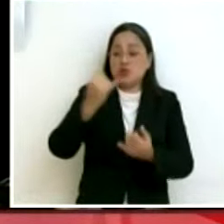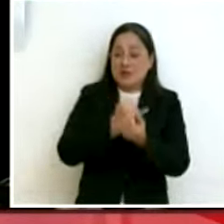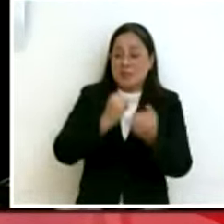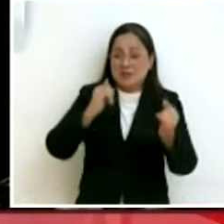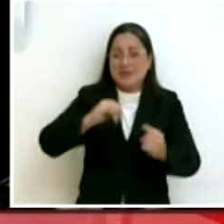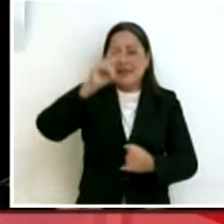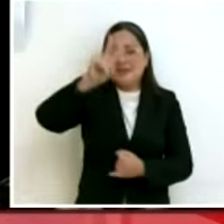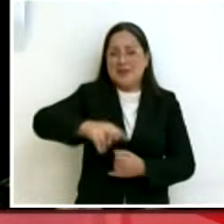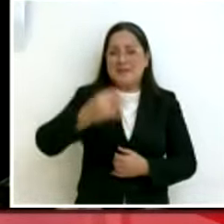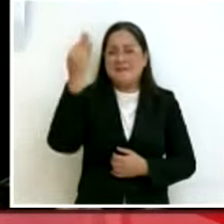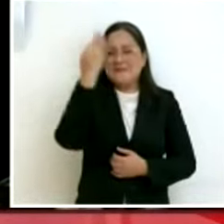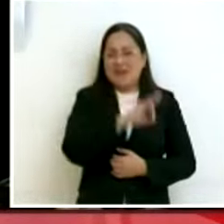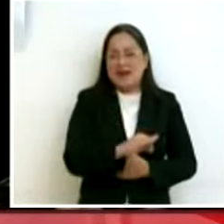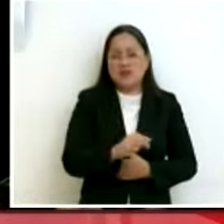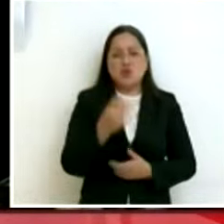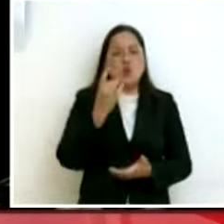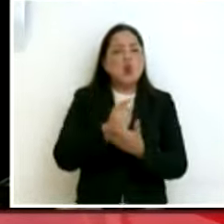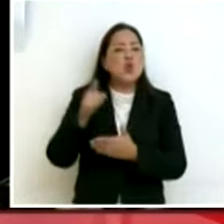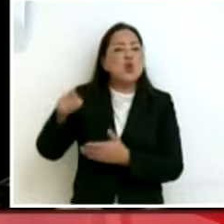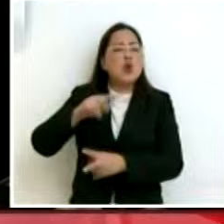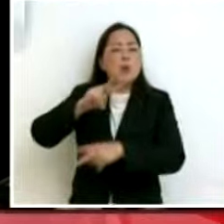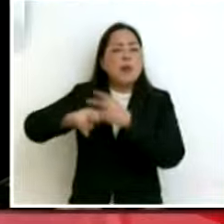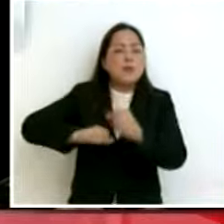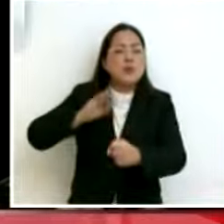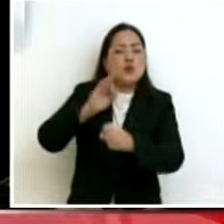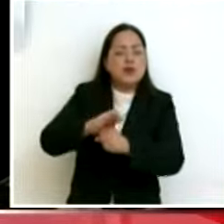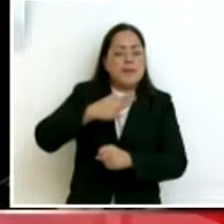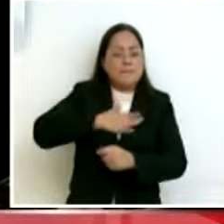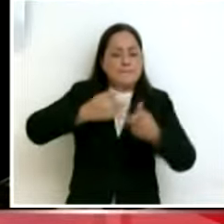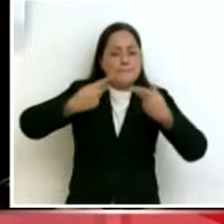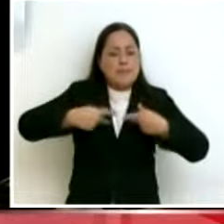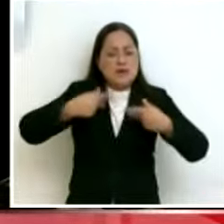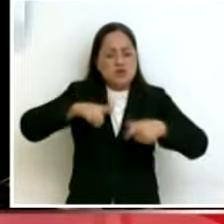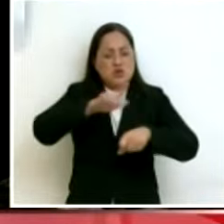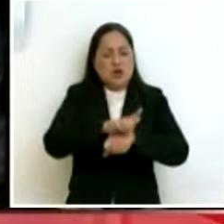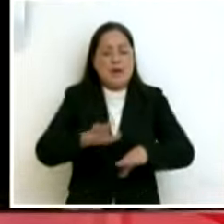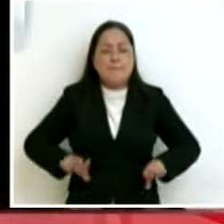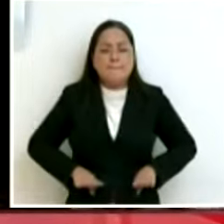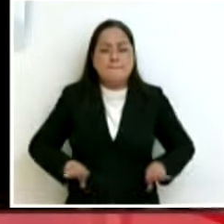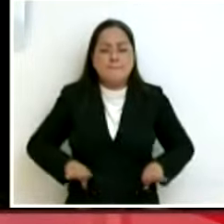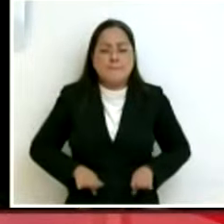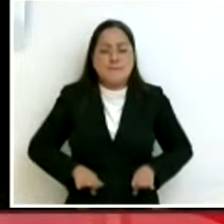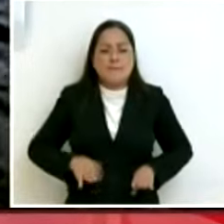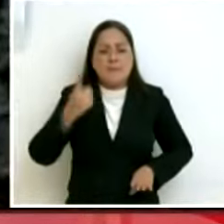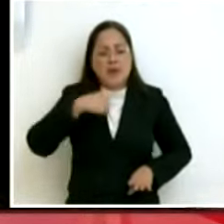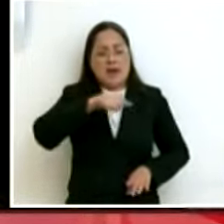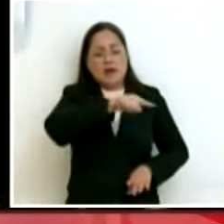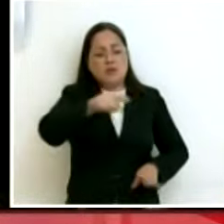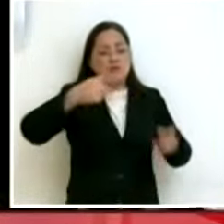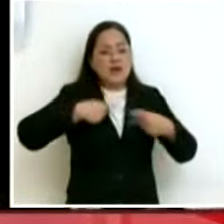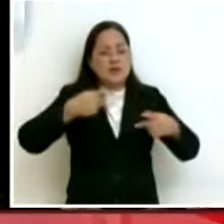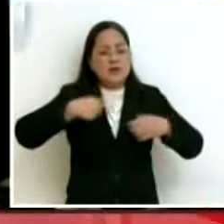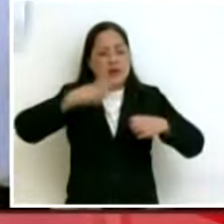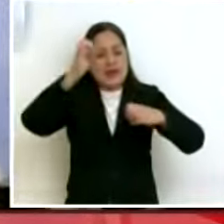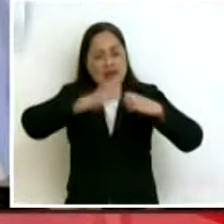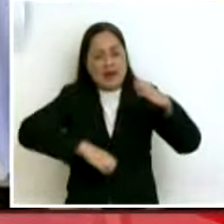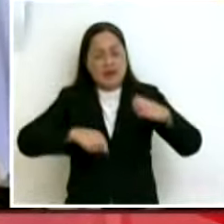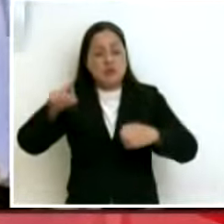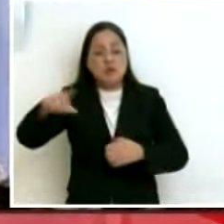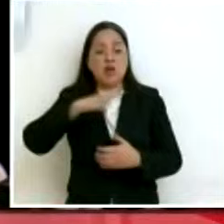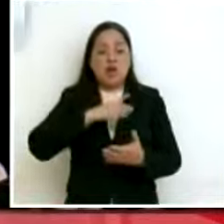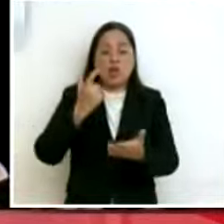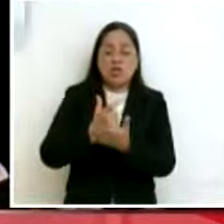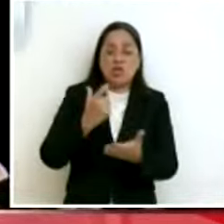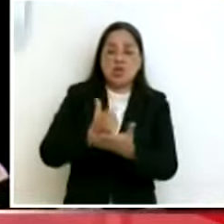ficción creada para proteger intereses personales mediante el engaño a la ciudadanía con la amenaza ruin de un